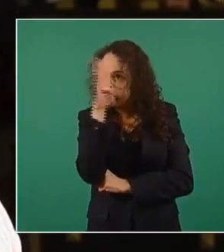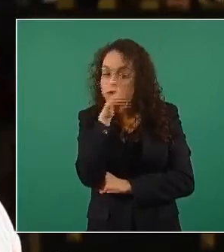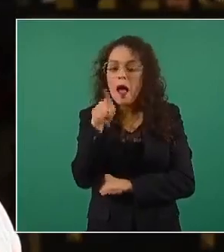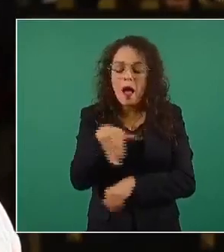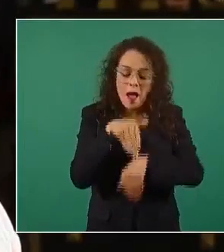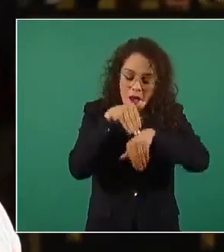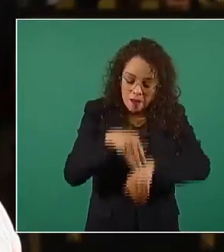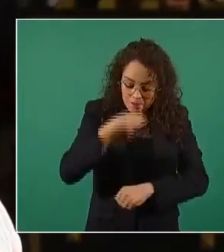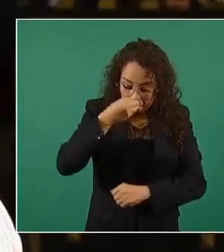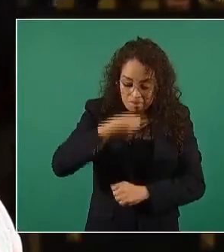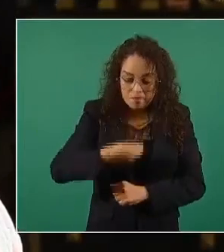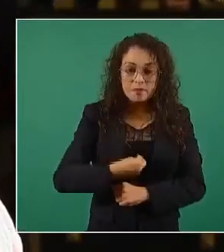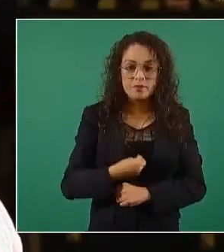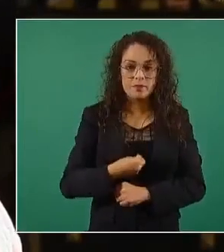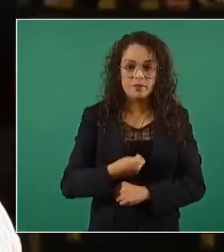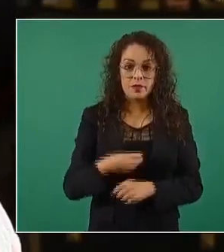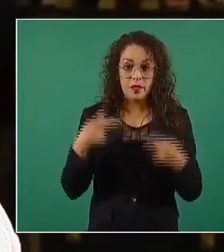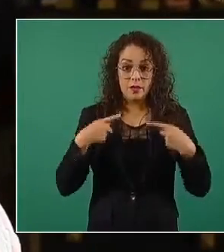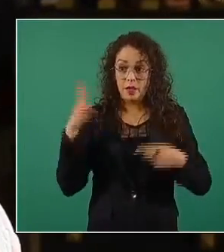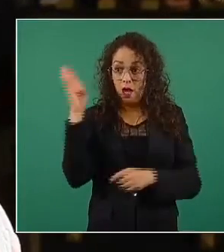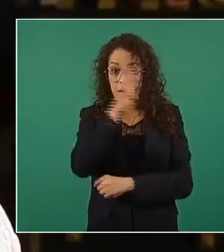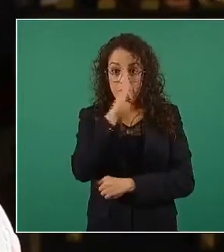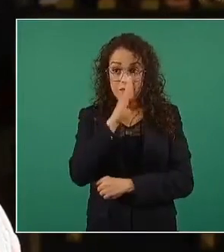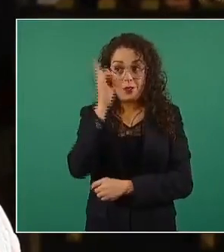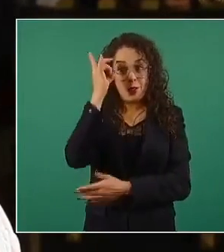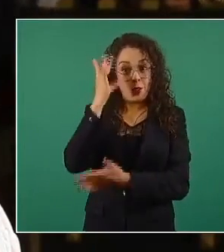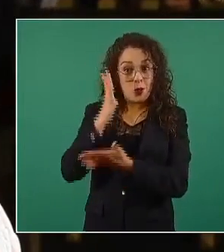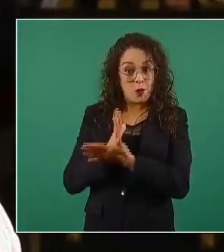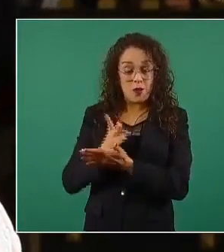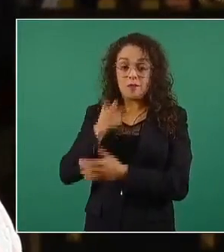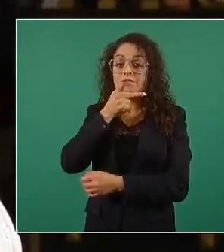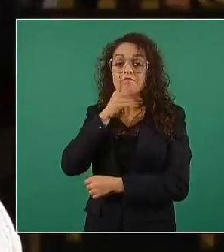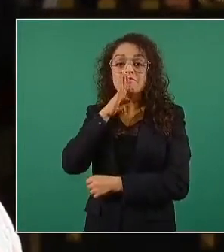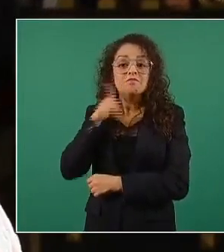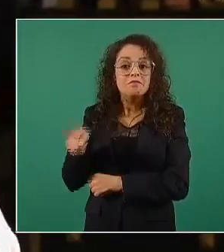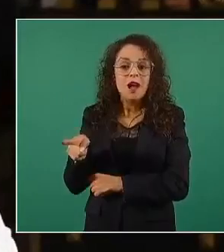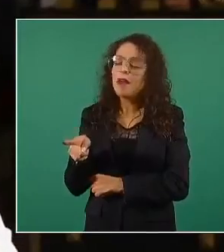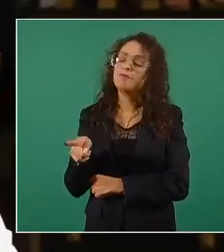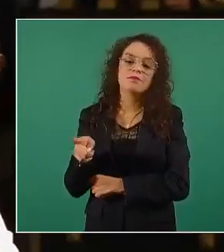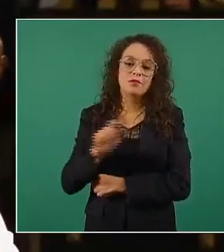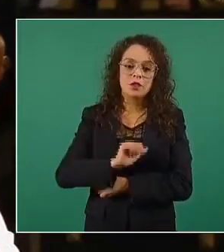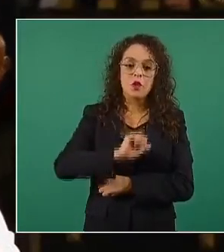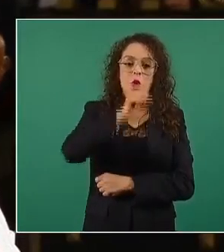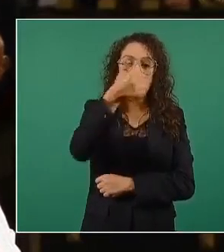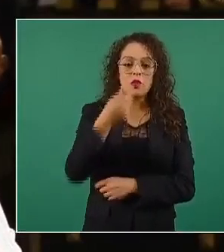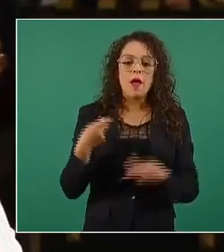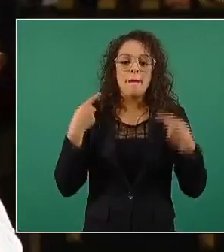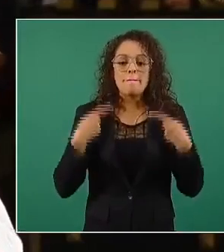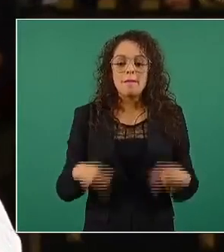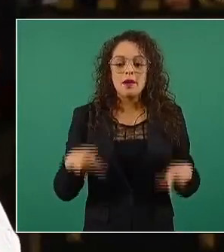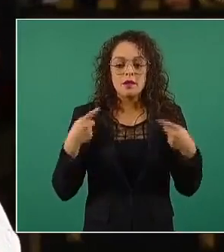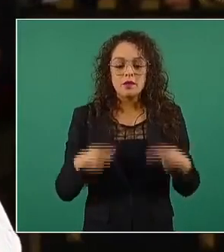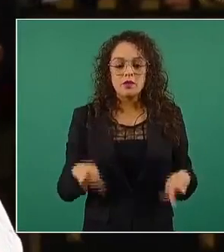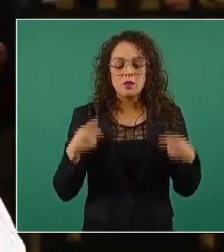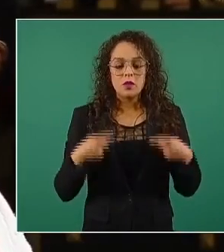los espiados, por supuesto, no solamente son los padres de los menores de edad, sino también hay personas de, digamos que de